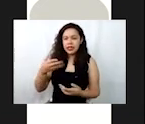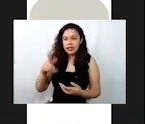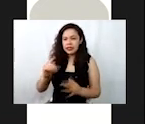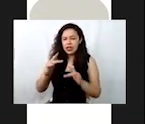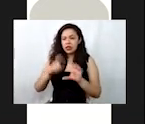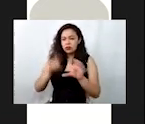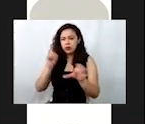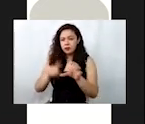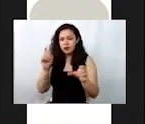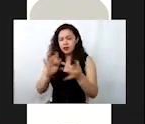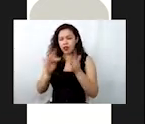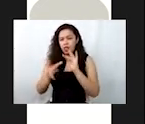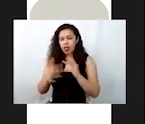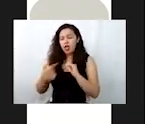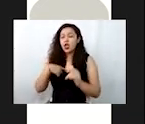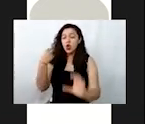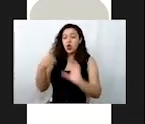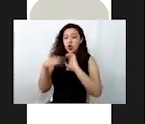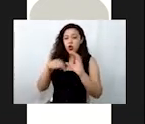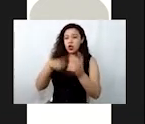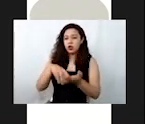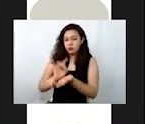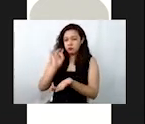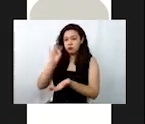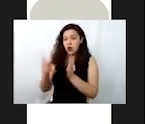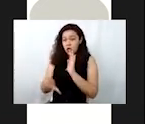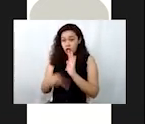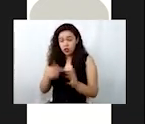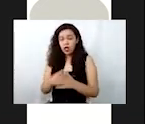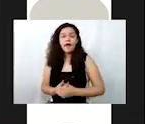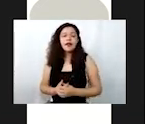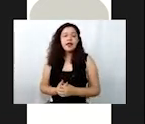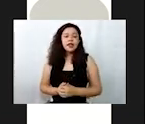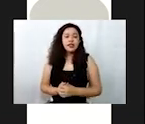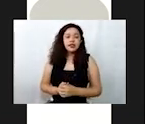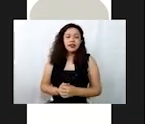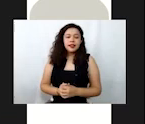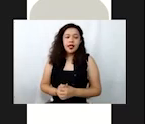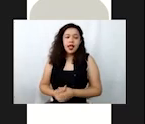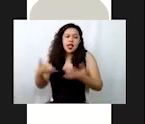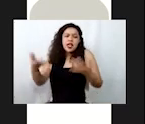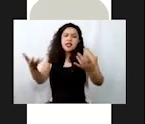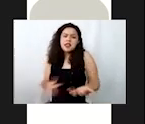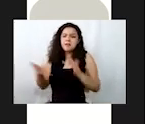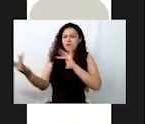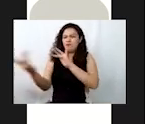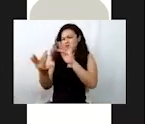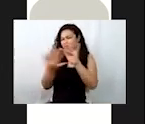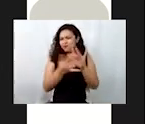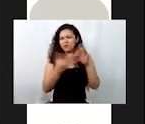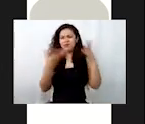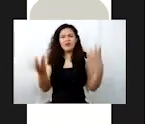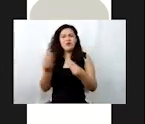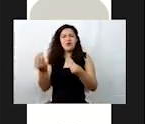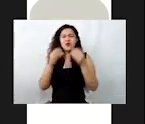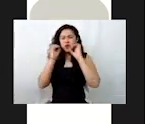les dejo nuevamente mi correo por aquí. Y pues también conectarlos, ¿no? Hay muchas organizaciones que ya han